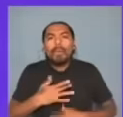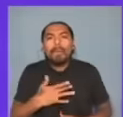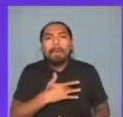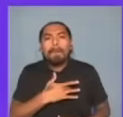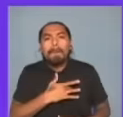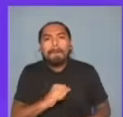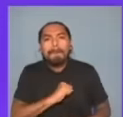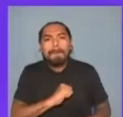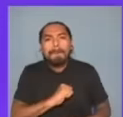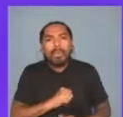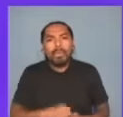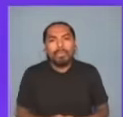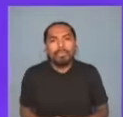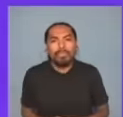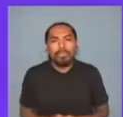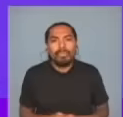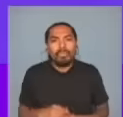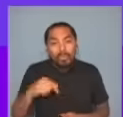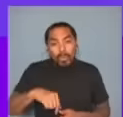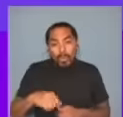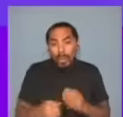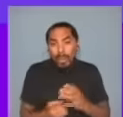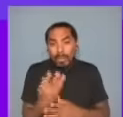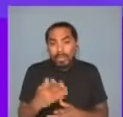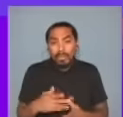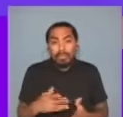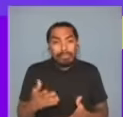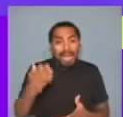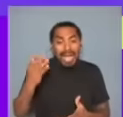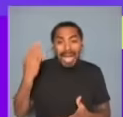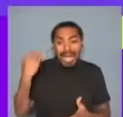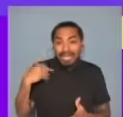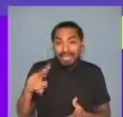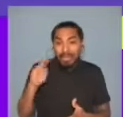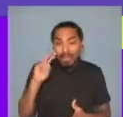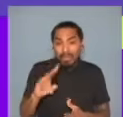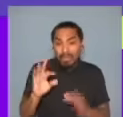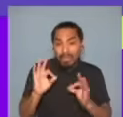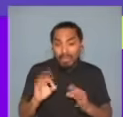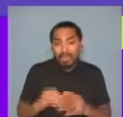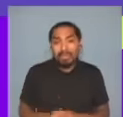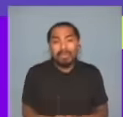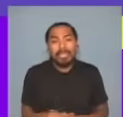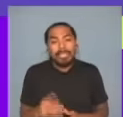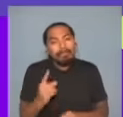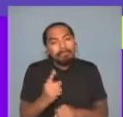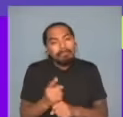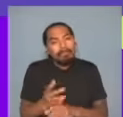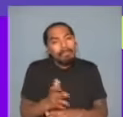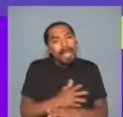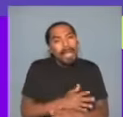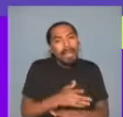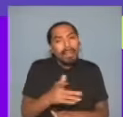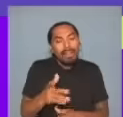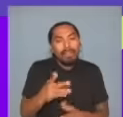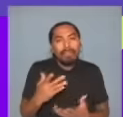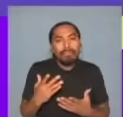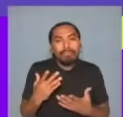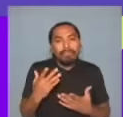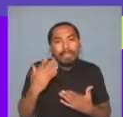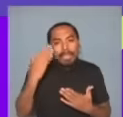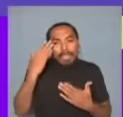temprano a la madrugada. Él estaba muy bien, vos lo viste muy bien ayer. Nuestras condolencias antes que nada a la familia del